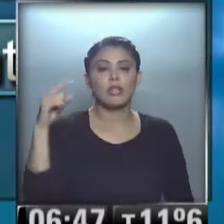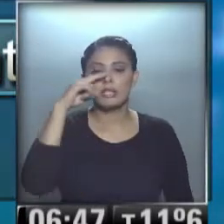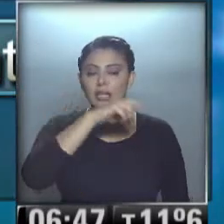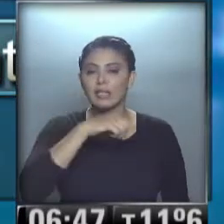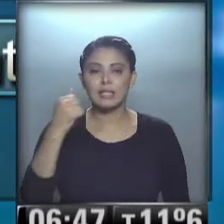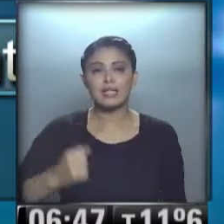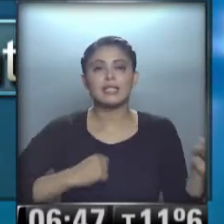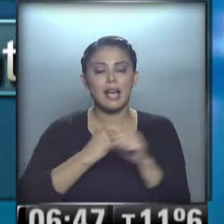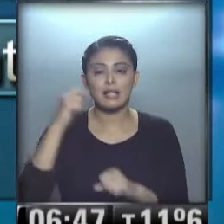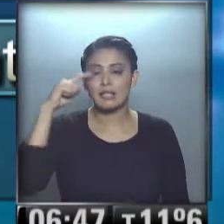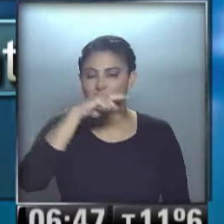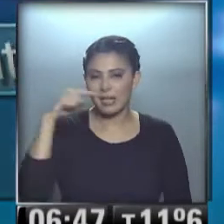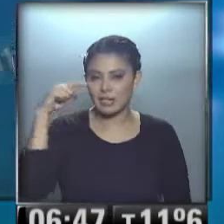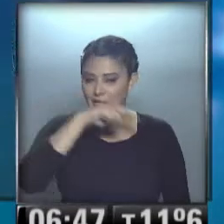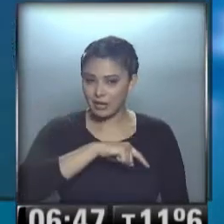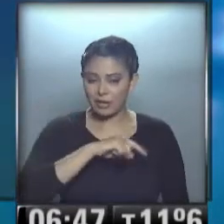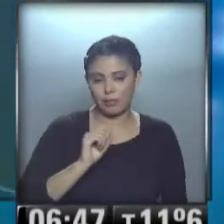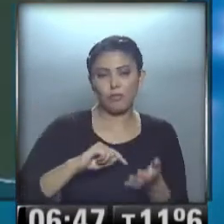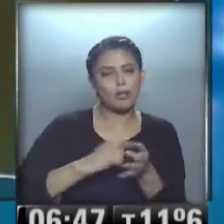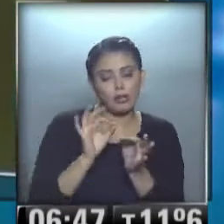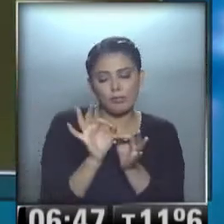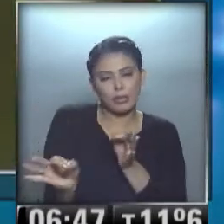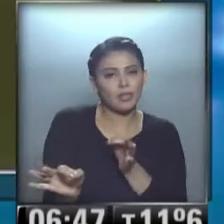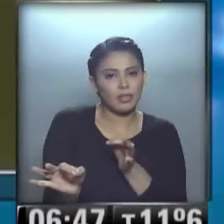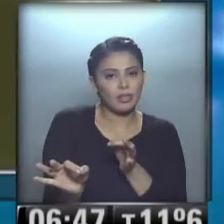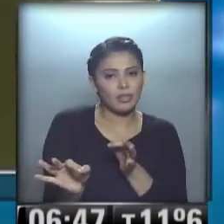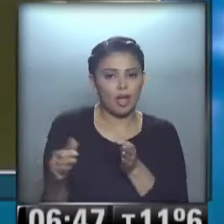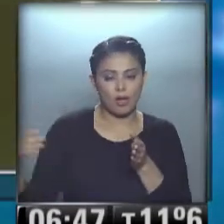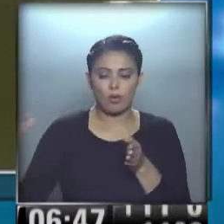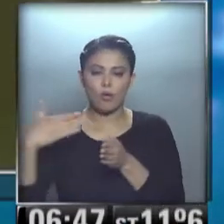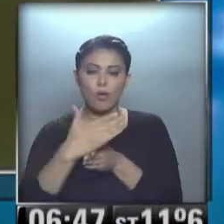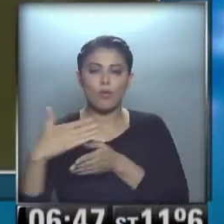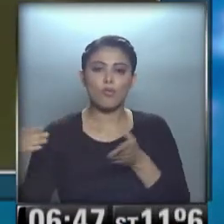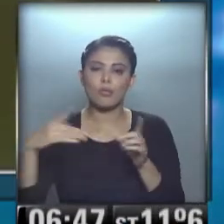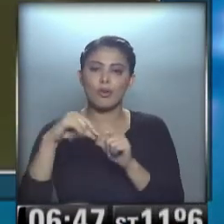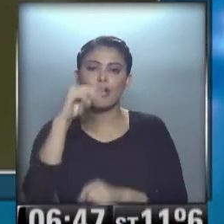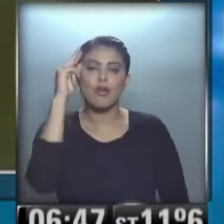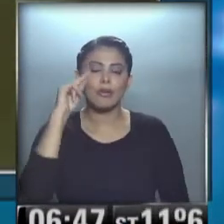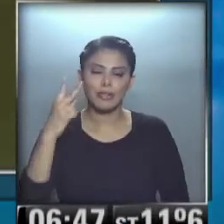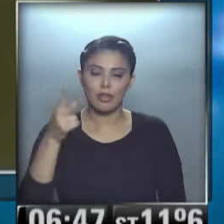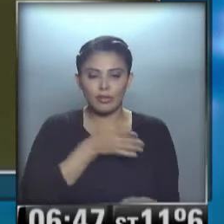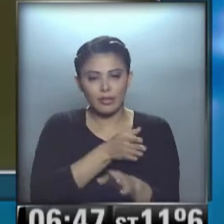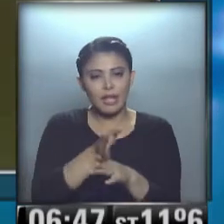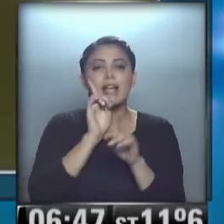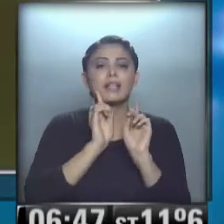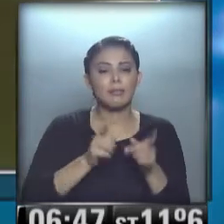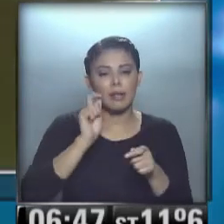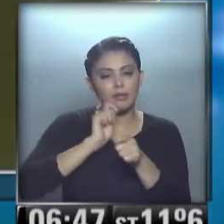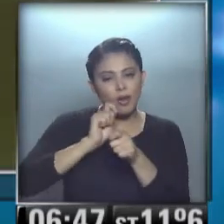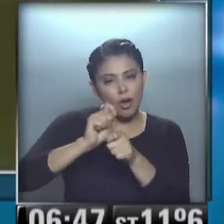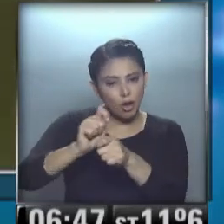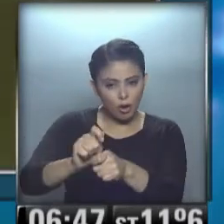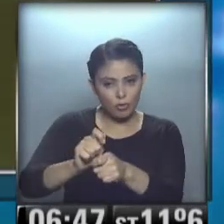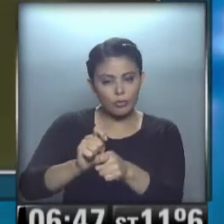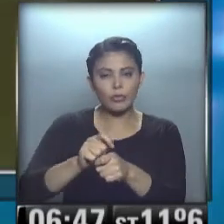y 77, muy cerquita de Buenos Aires, empalme con ruta provincial 92. También se realizan obras en ese lugar,